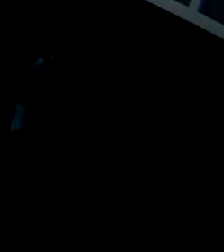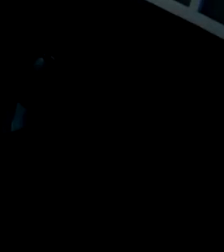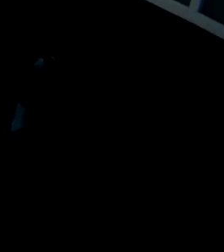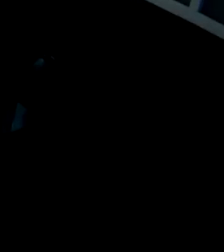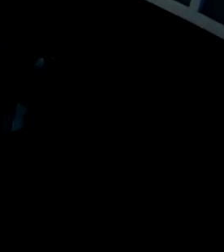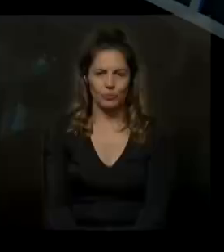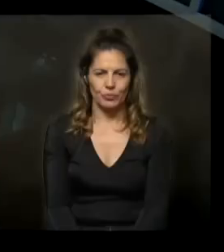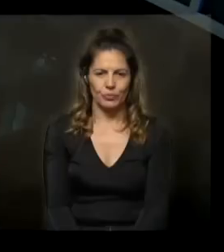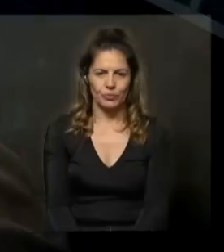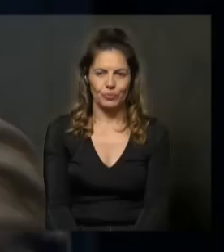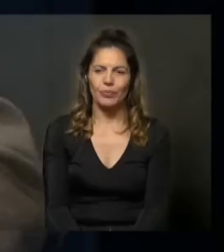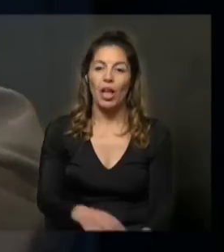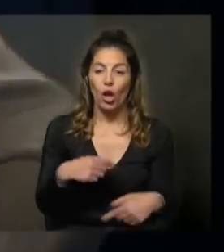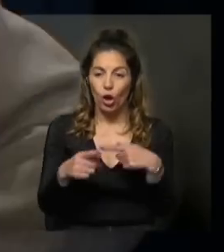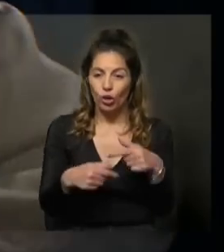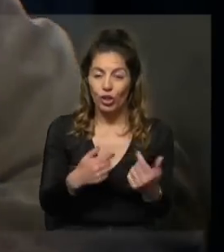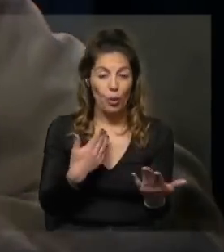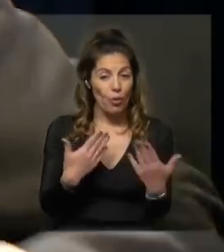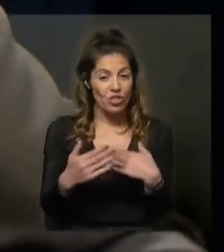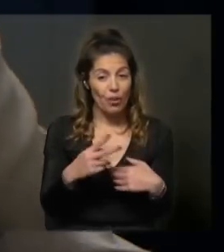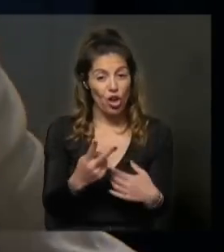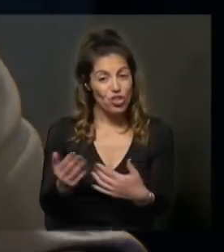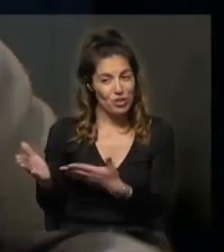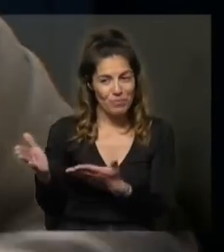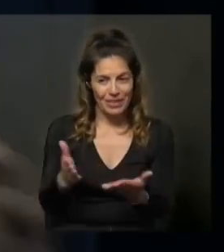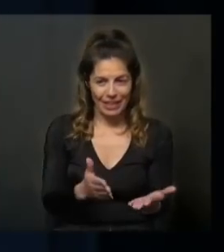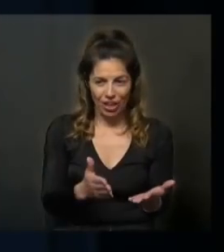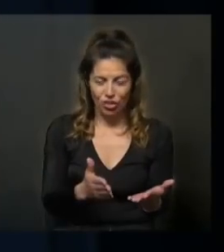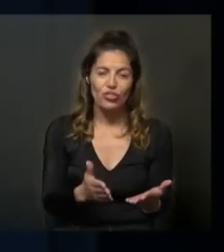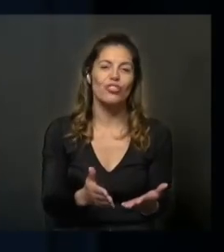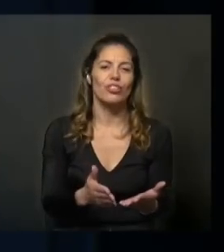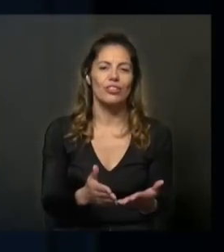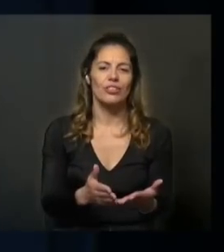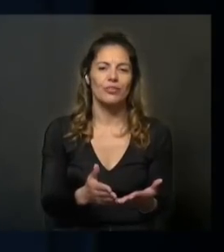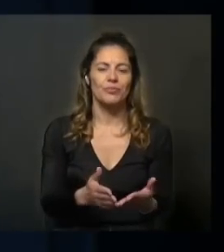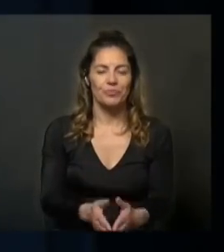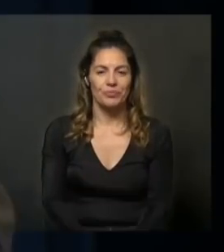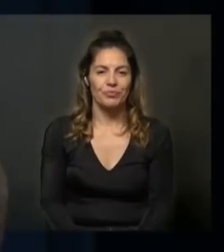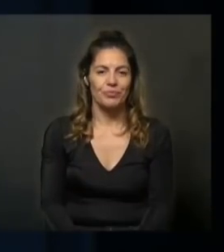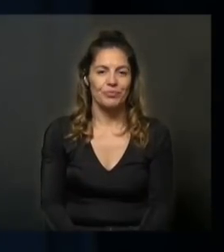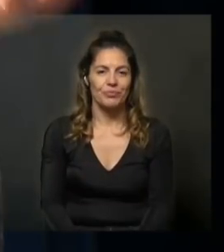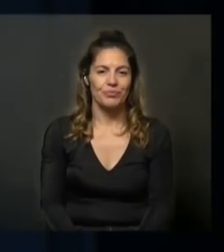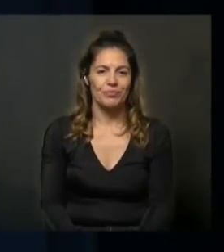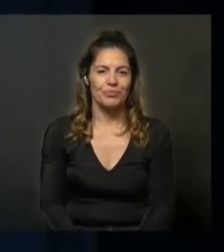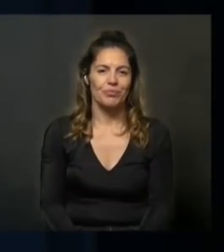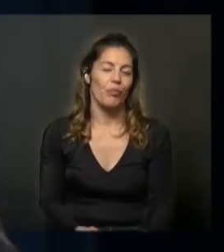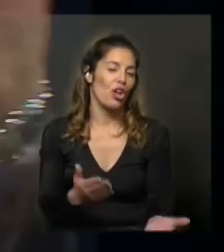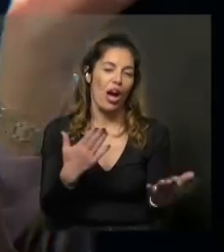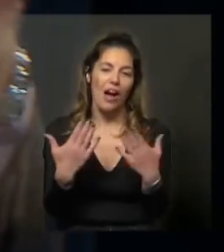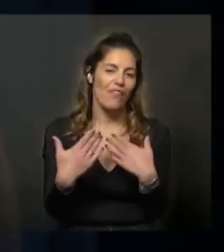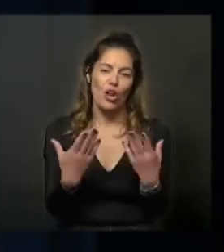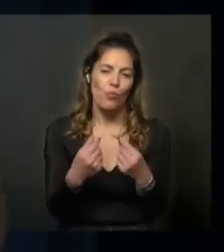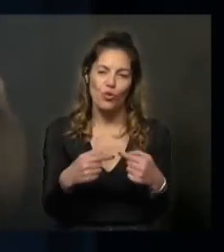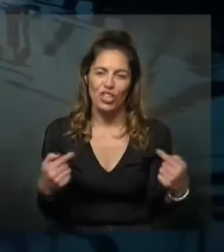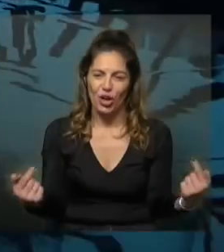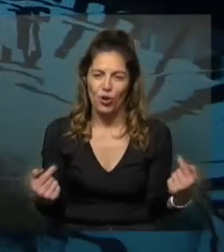seguimos conversando con Petro galenchi y Fito galí bueno hablaron una pila de cosas de